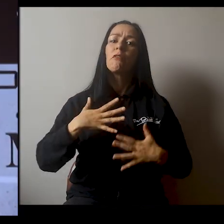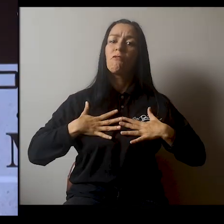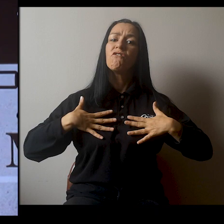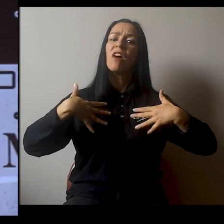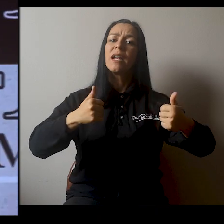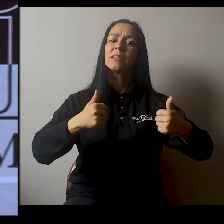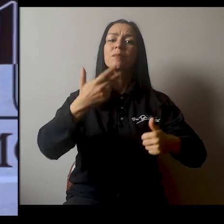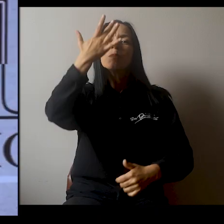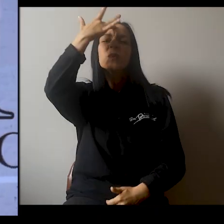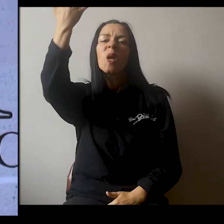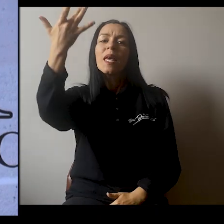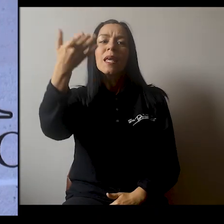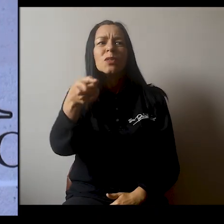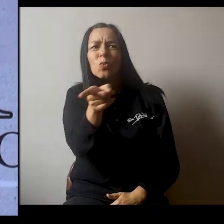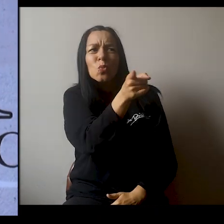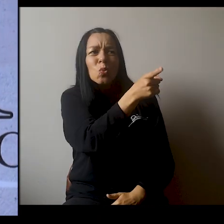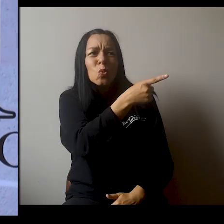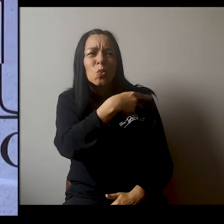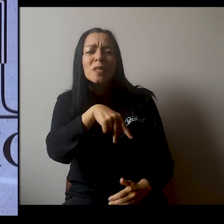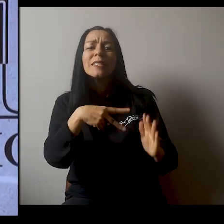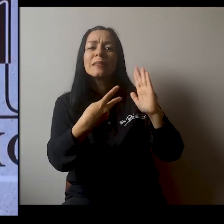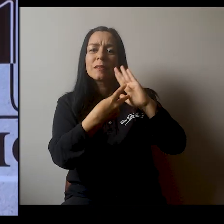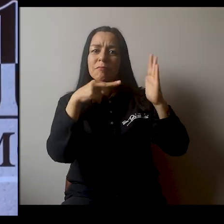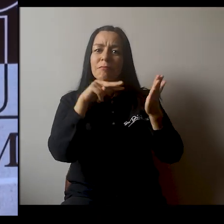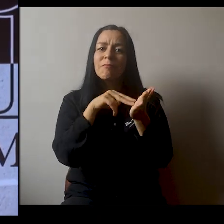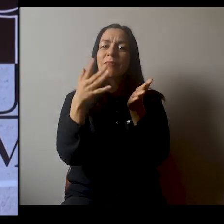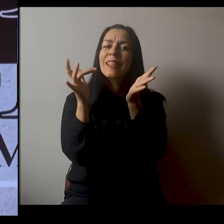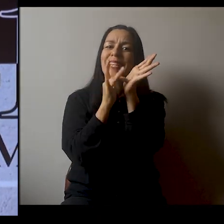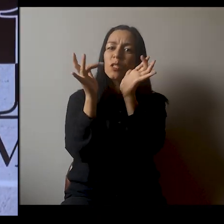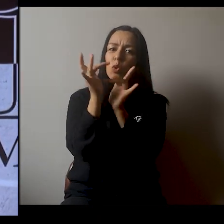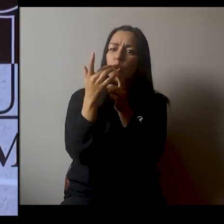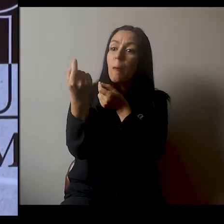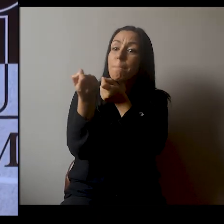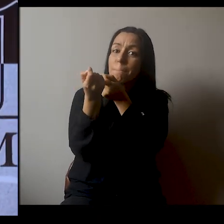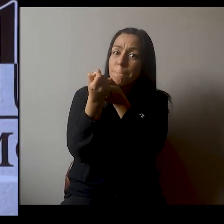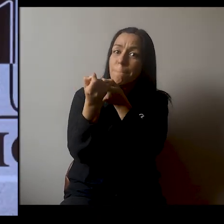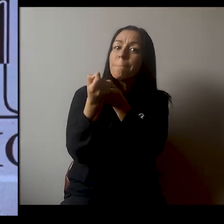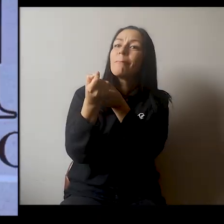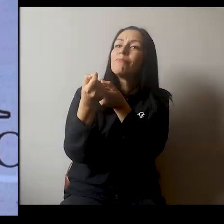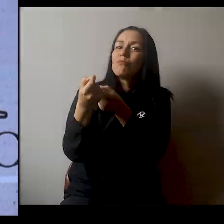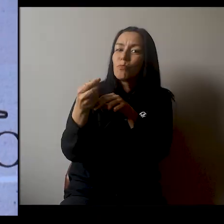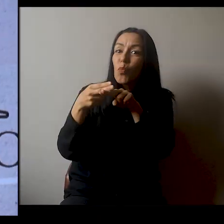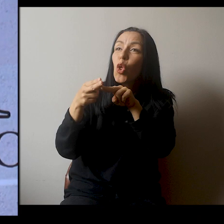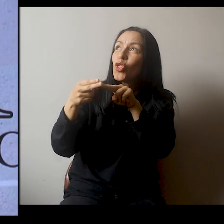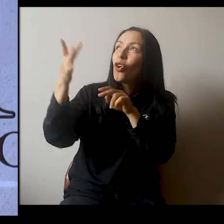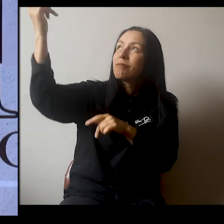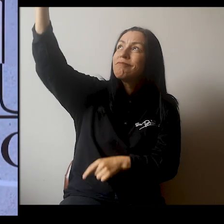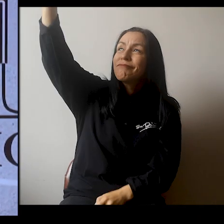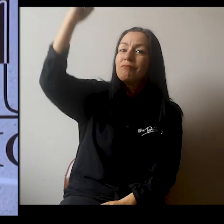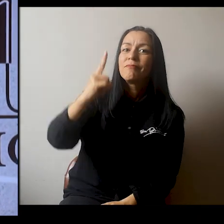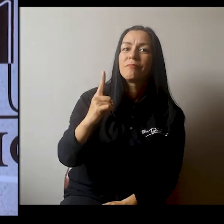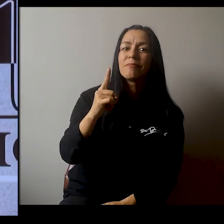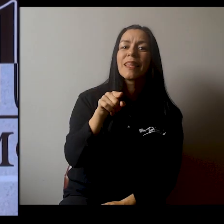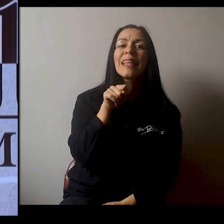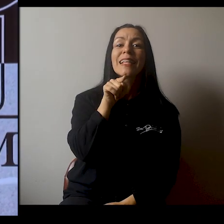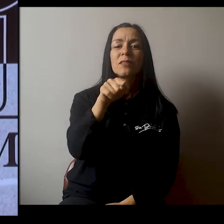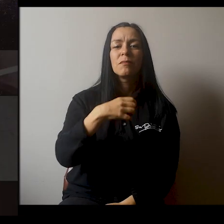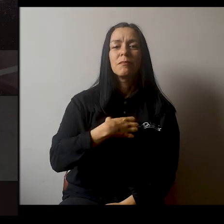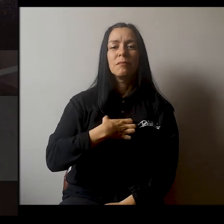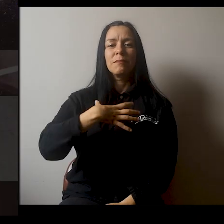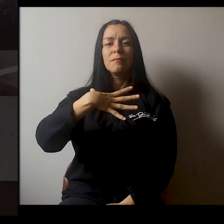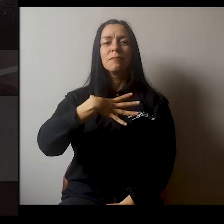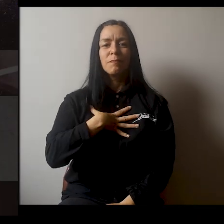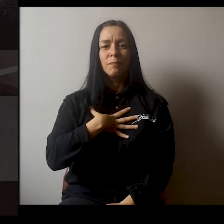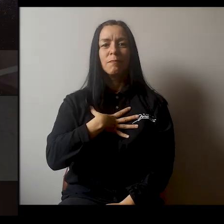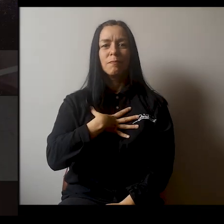felicidad, porque esto es señal de que Jesús pronto regresará. Y aquí dice en el versículo 13, pero esa